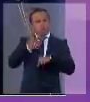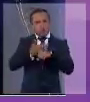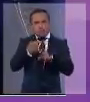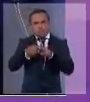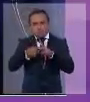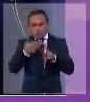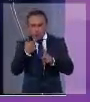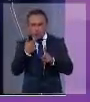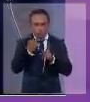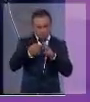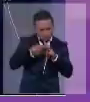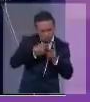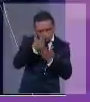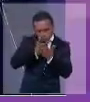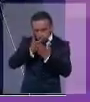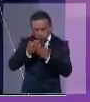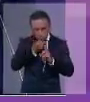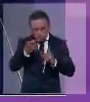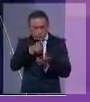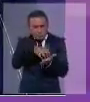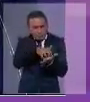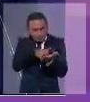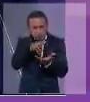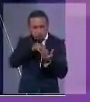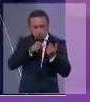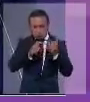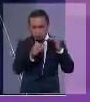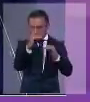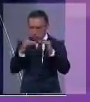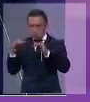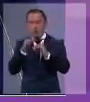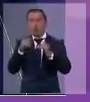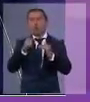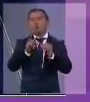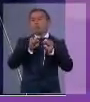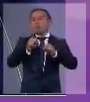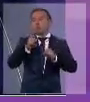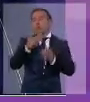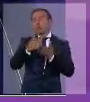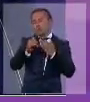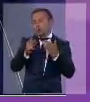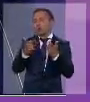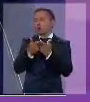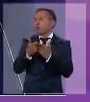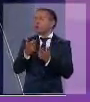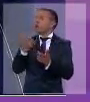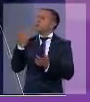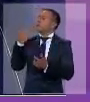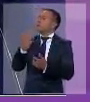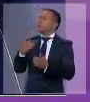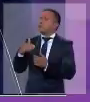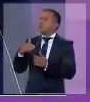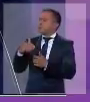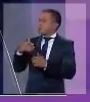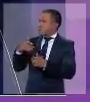que sean obligatorias para todos en el sistema. En los dos últimos años, candidato Meade, se ha recortado el gasto en salud. ¿Cuánto habría que gastar para que el